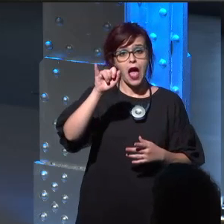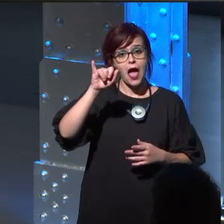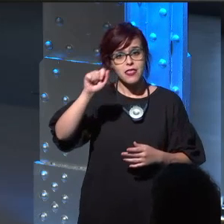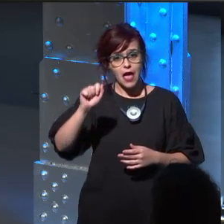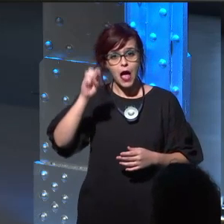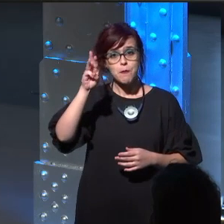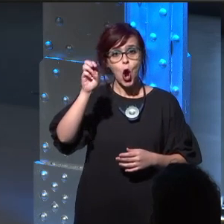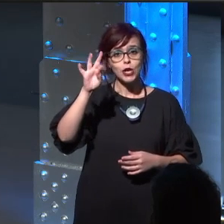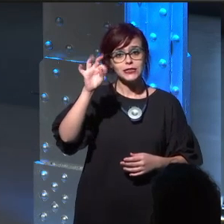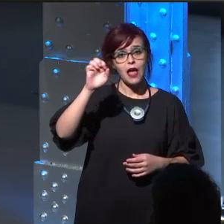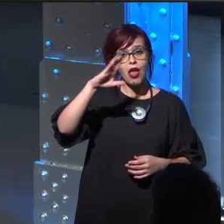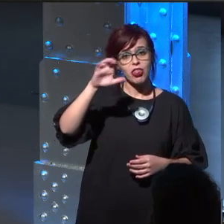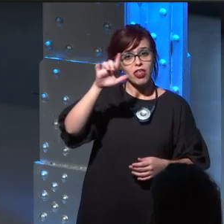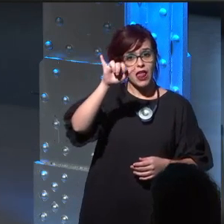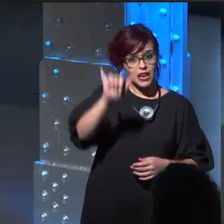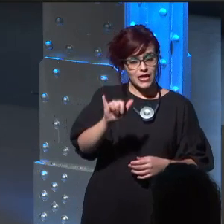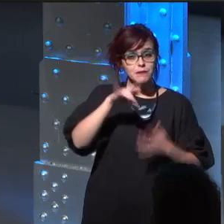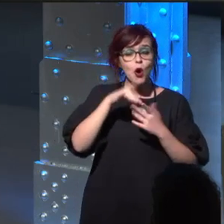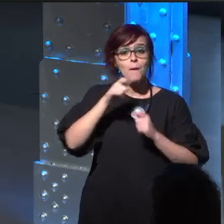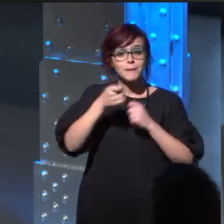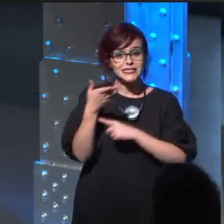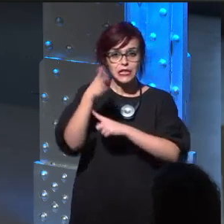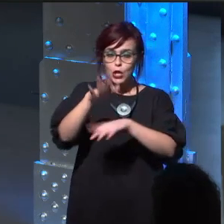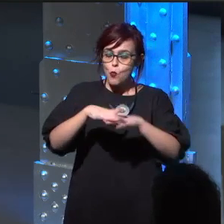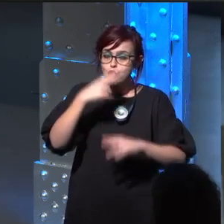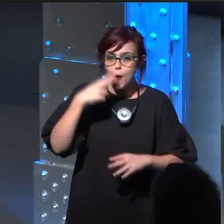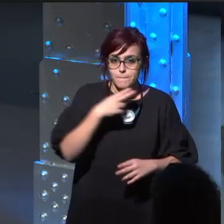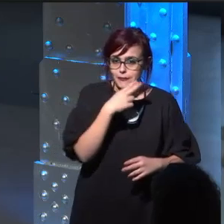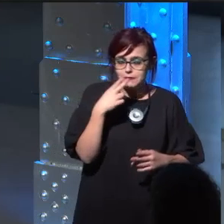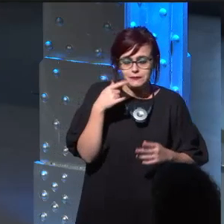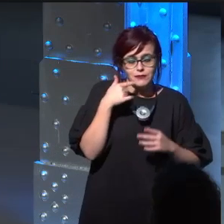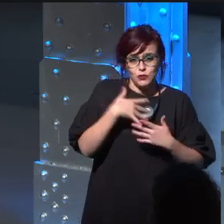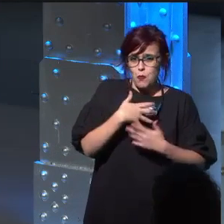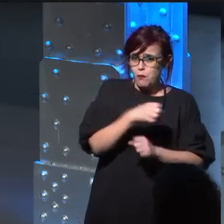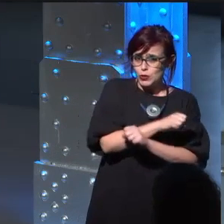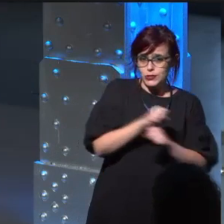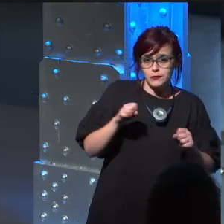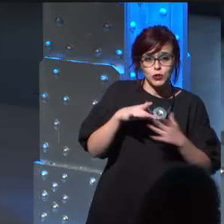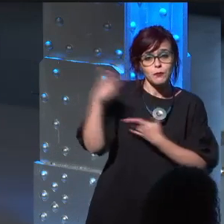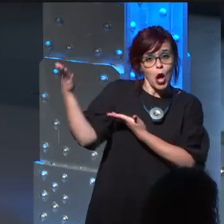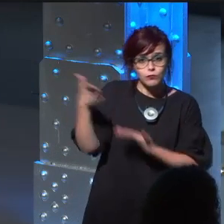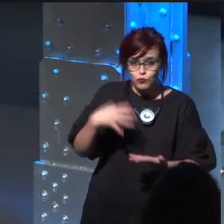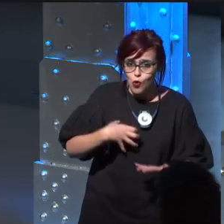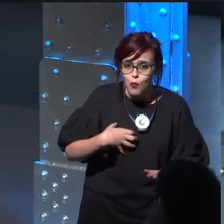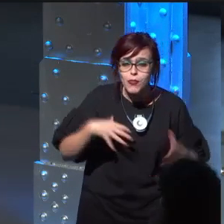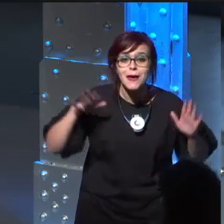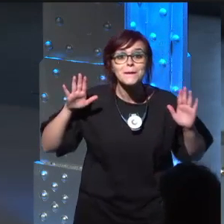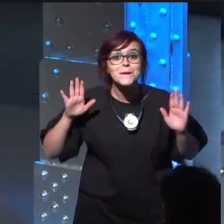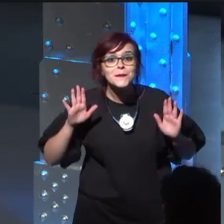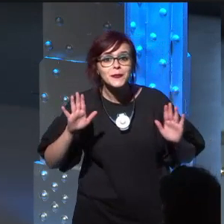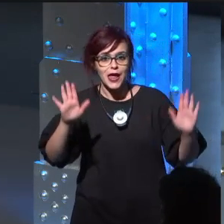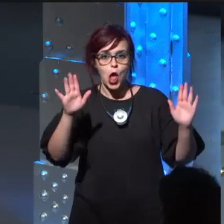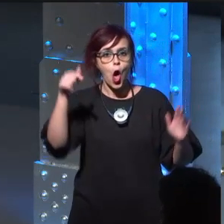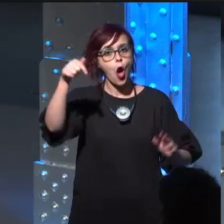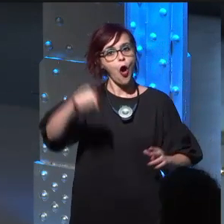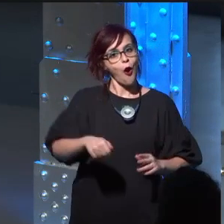Laia Portaceli, que también estaba prevista como presentadora, le ha surgido un compromiso ineludible y no vamos a poder tenerla, pero eso